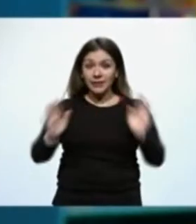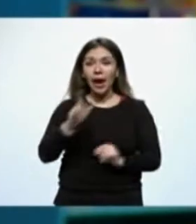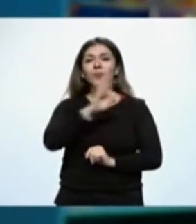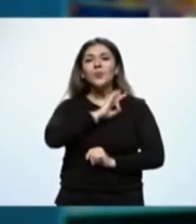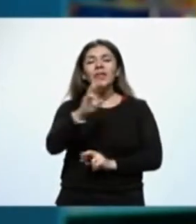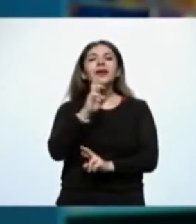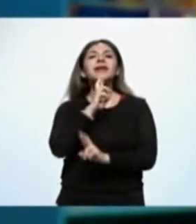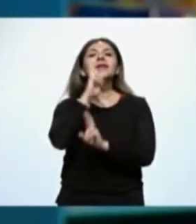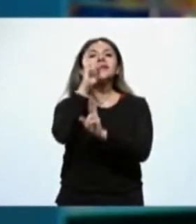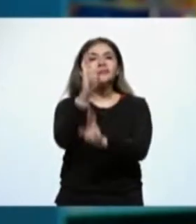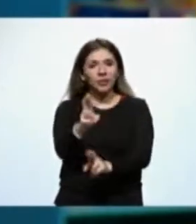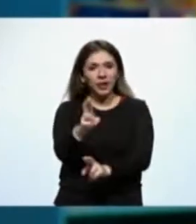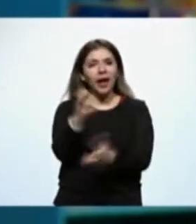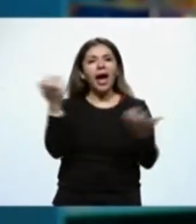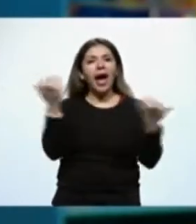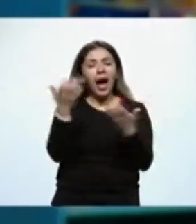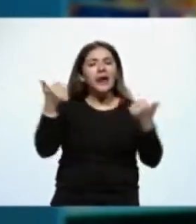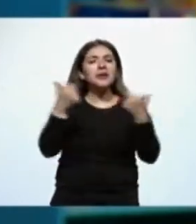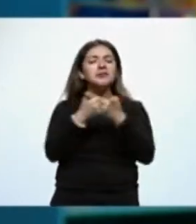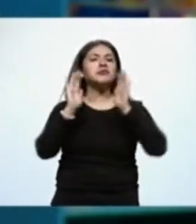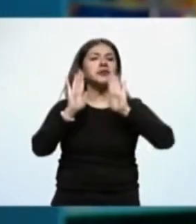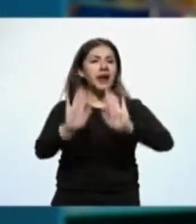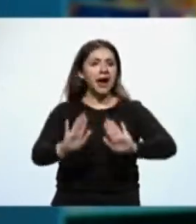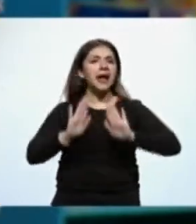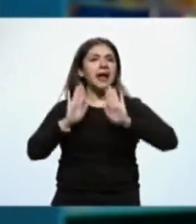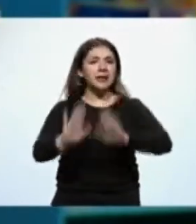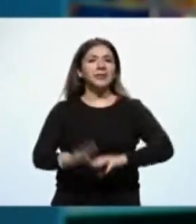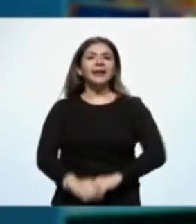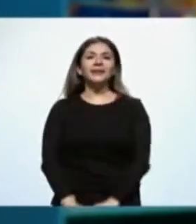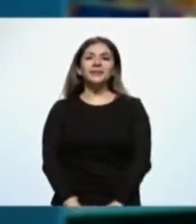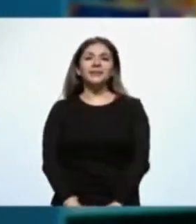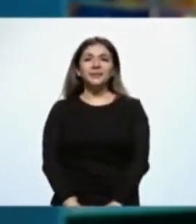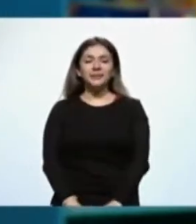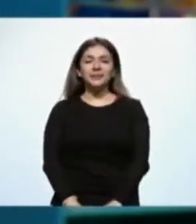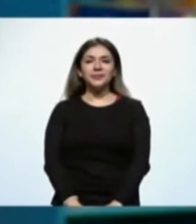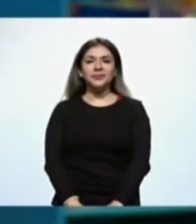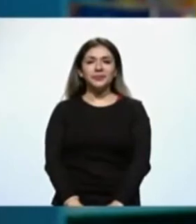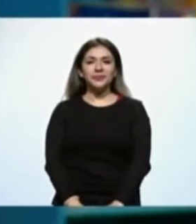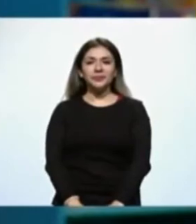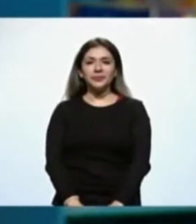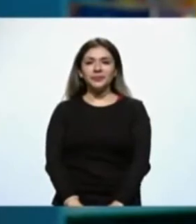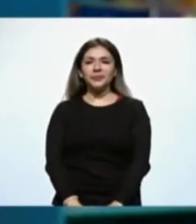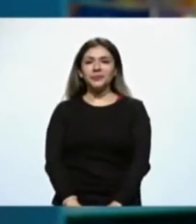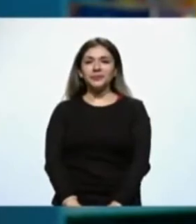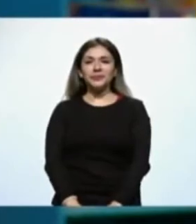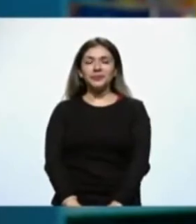puedas responderlas y hacerlas a tu ritmo.